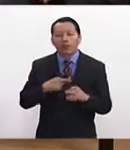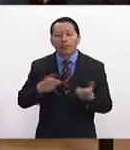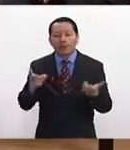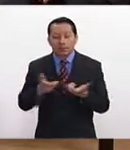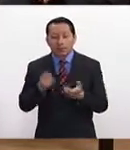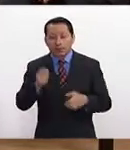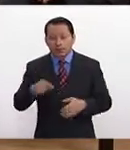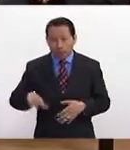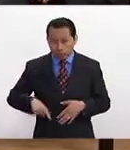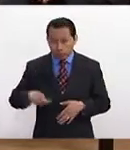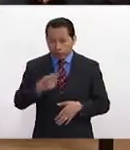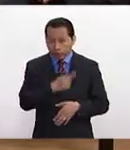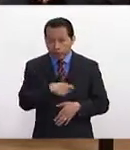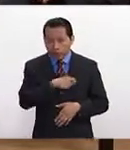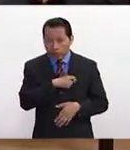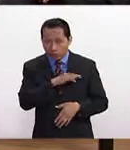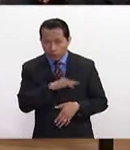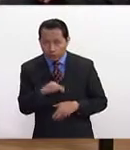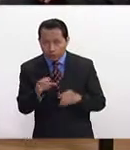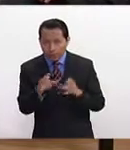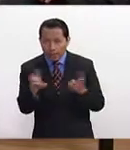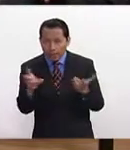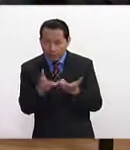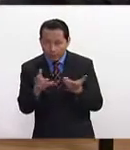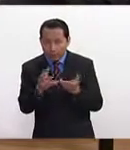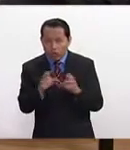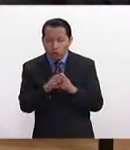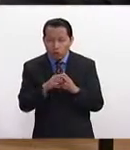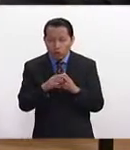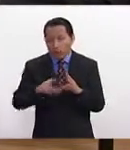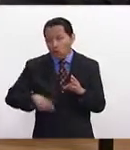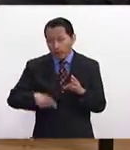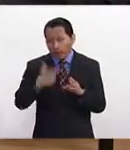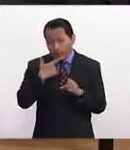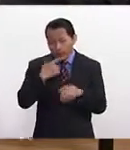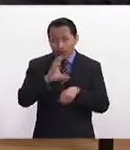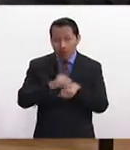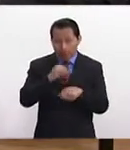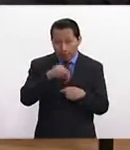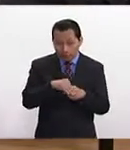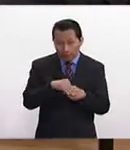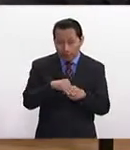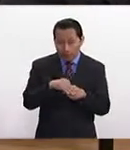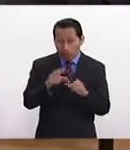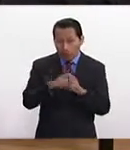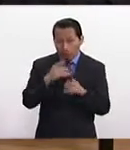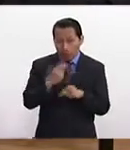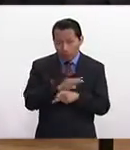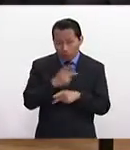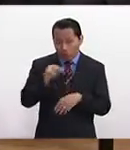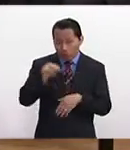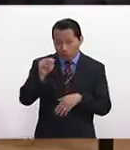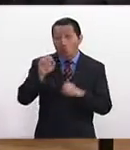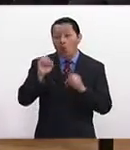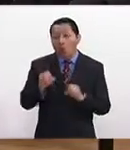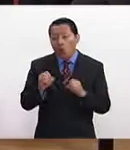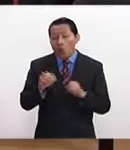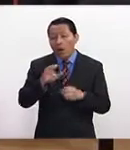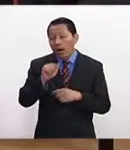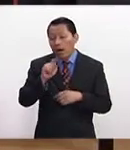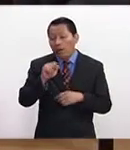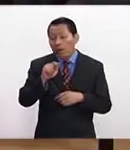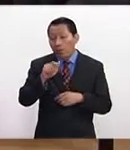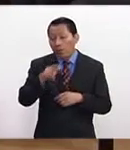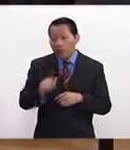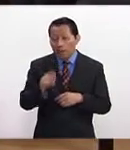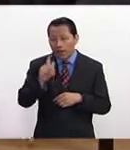el gobierno español debería de actuar como el gobierno inglés, de permitir un referéndum, como sucedió en el norte, o Cataluña,